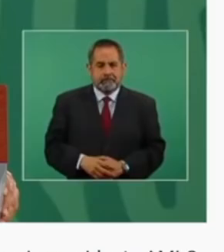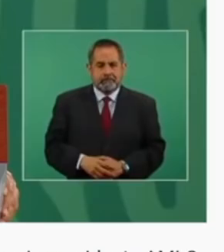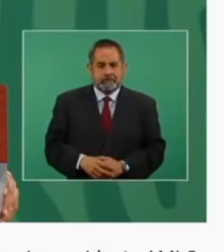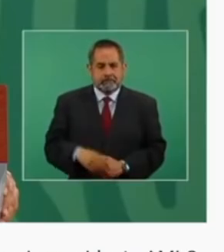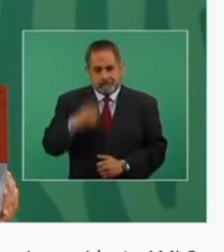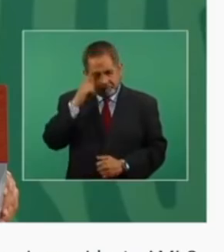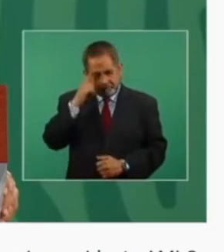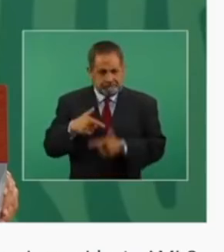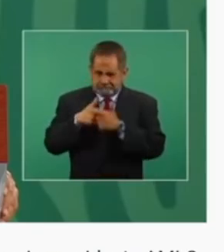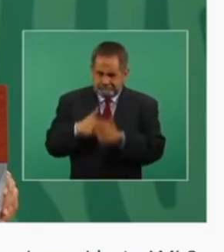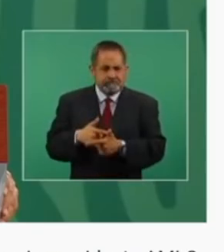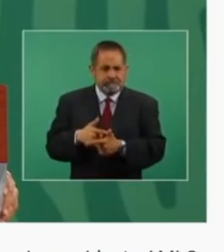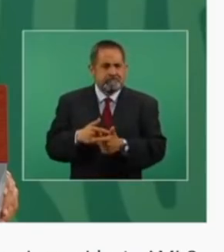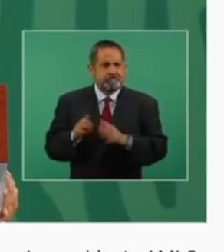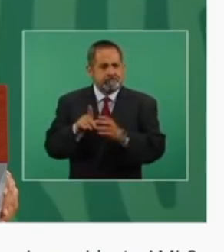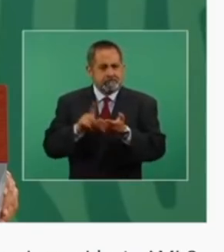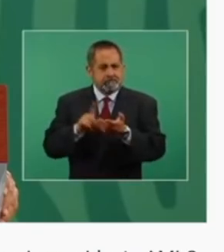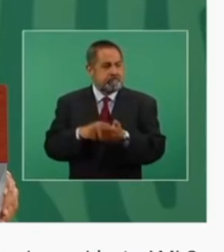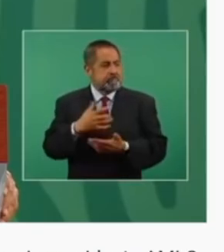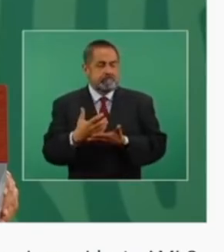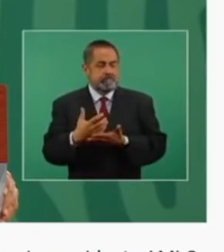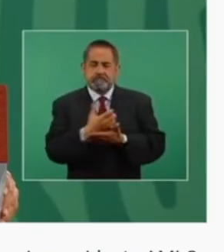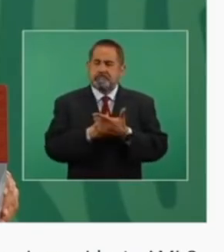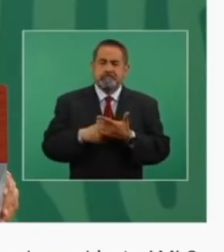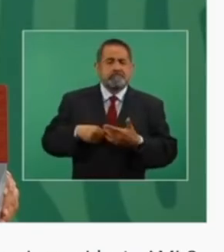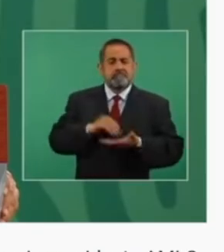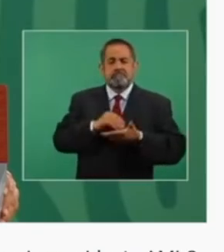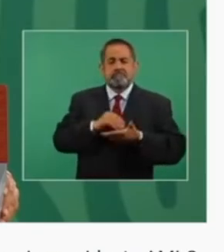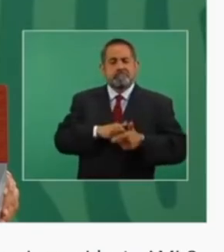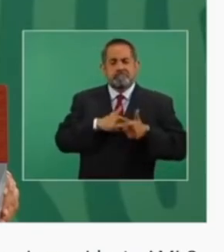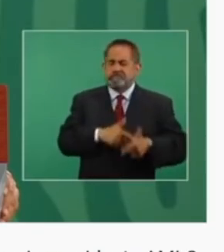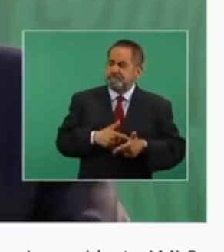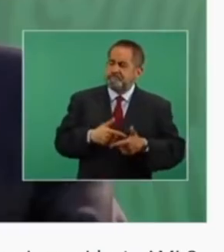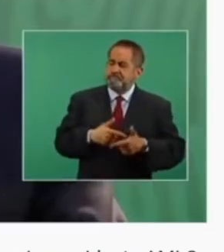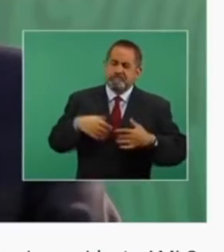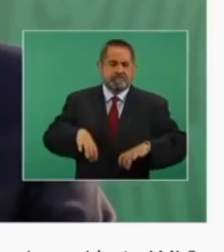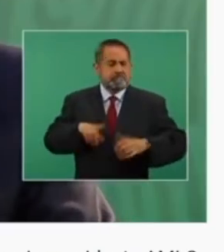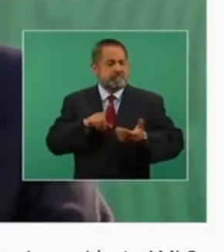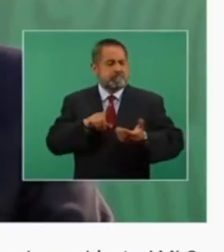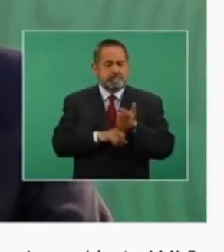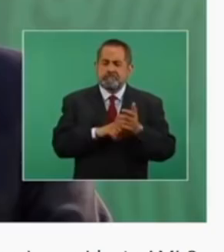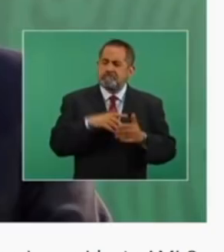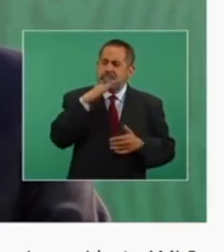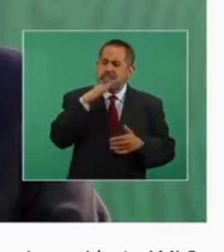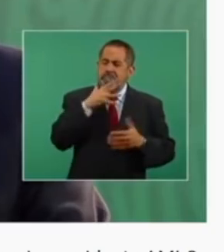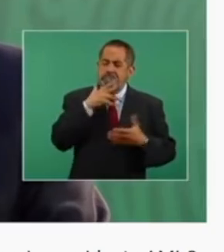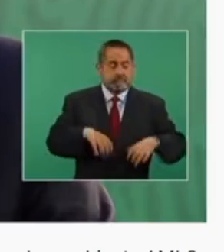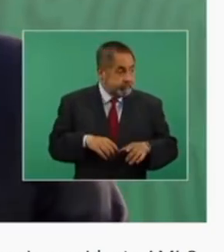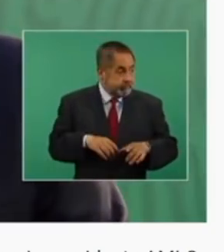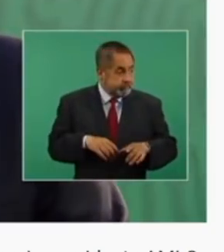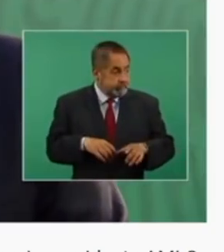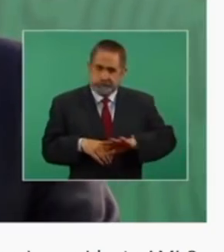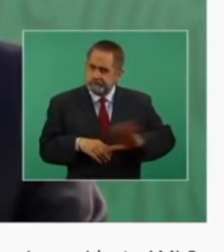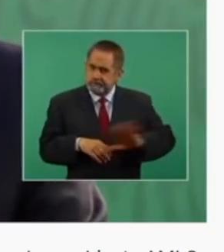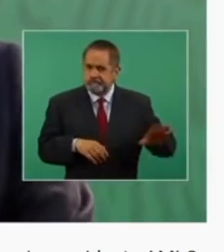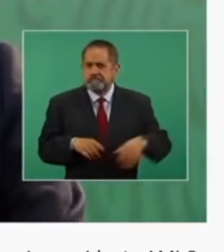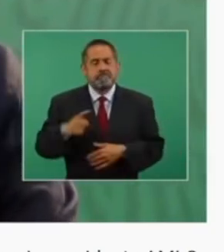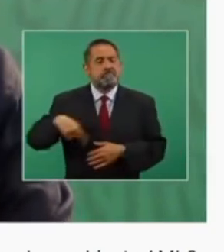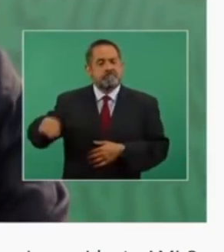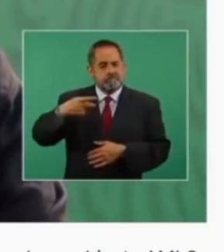para seguir manteniendo privilegios y seguir manteniendo el régimen de corrupción. Nada más que el pueblo